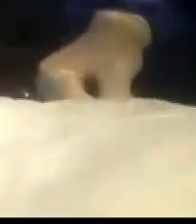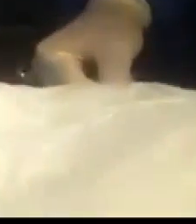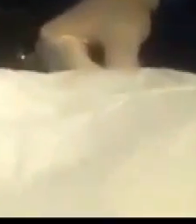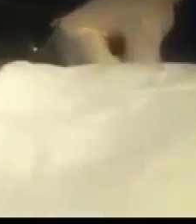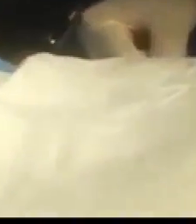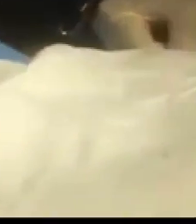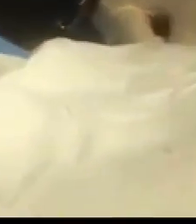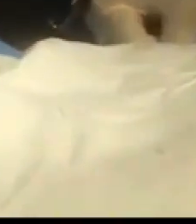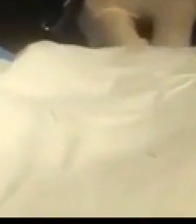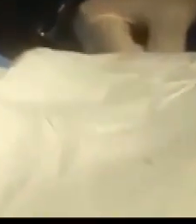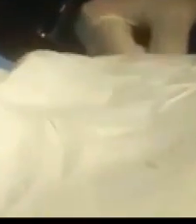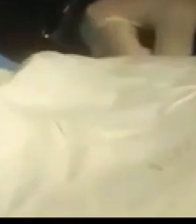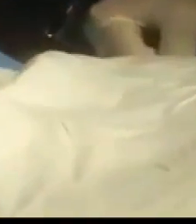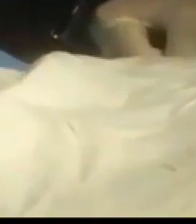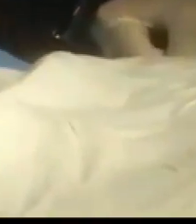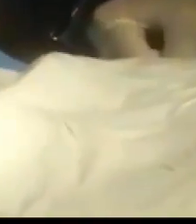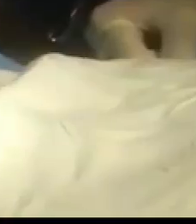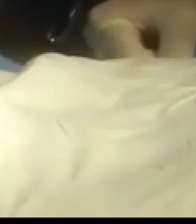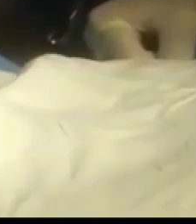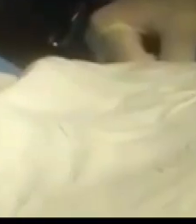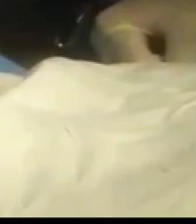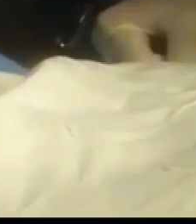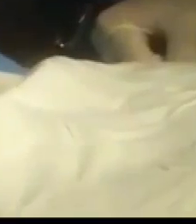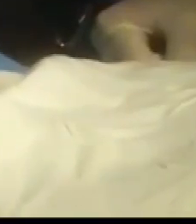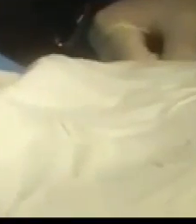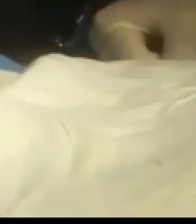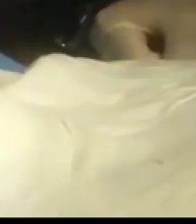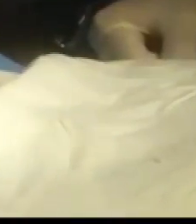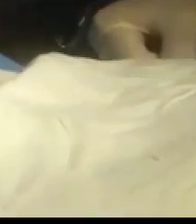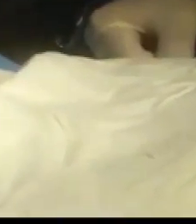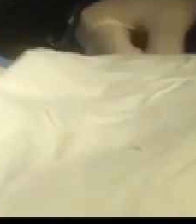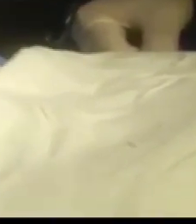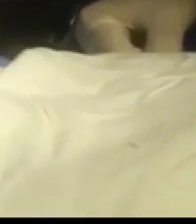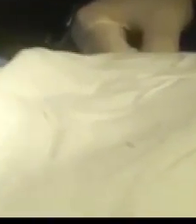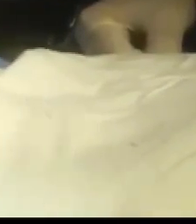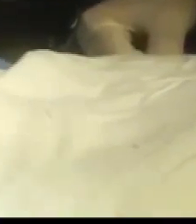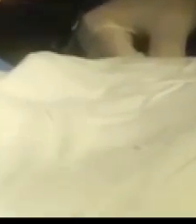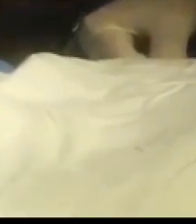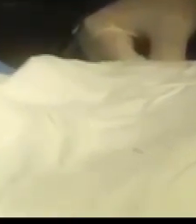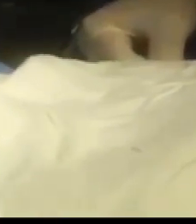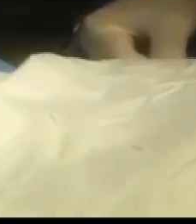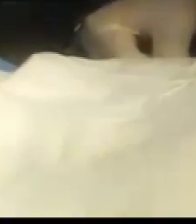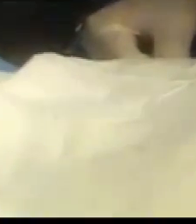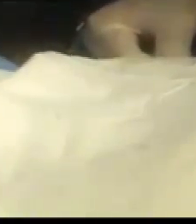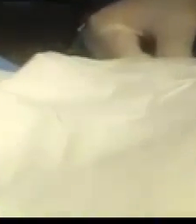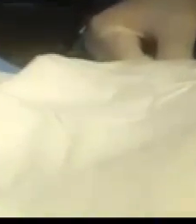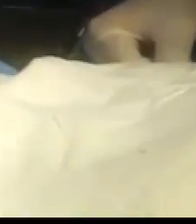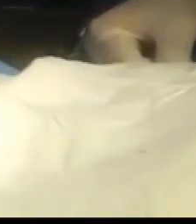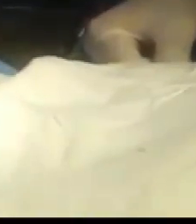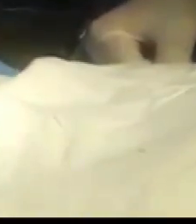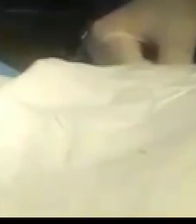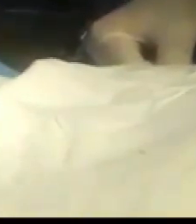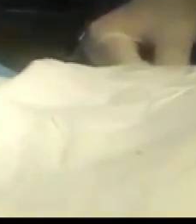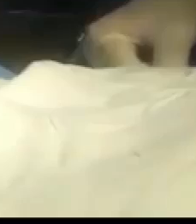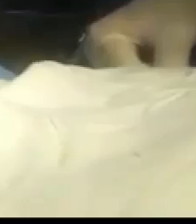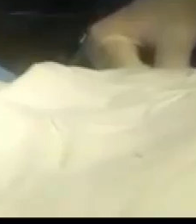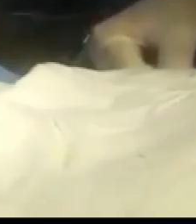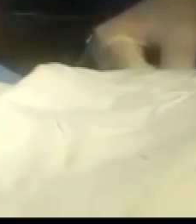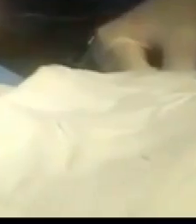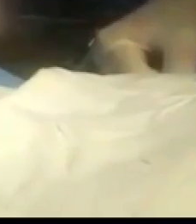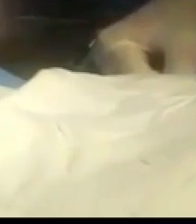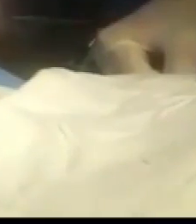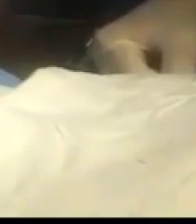favor. La paciente está bajo sedación oral para hacer el procedimiento un poco más sencillo y no estar en recuperación luego de una anestesia